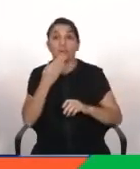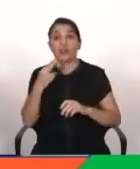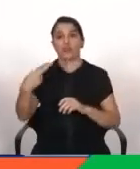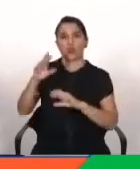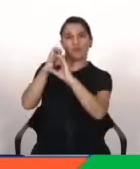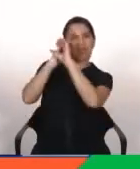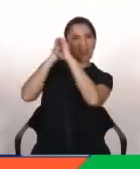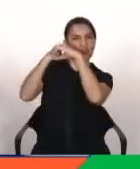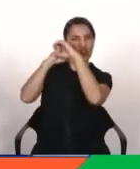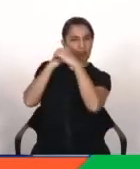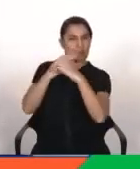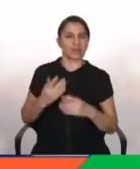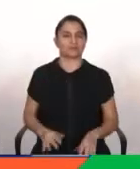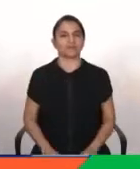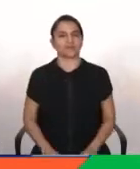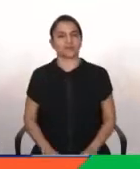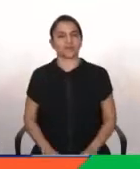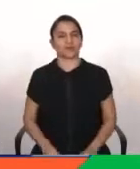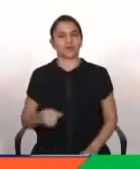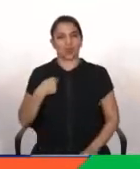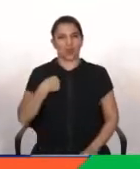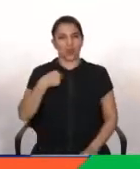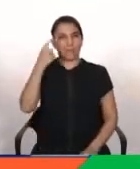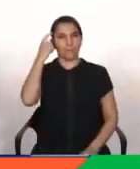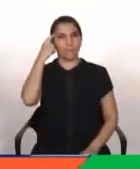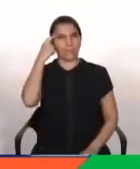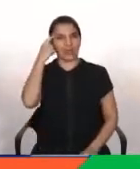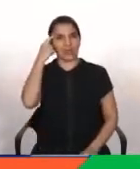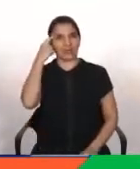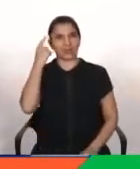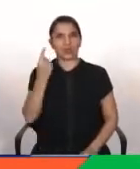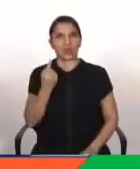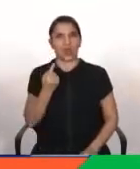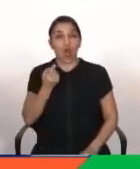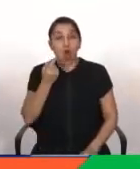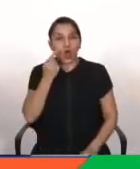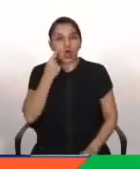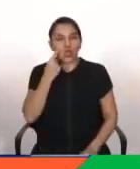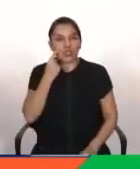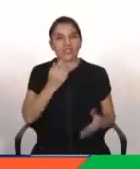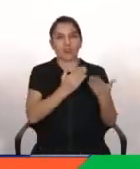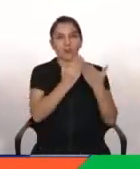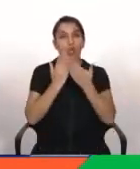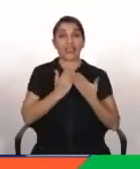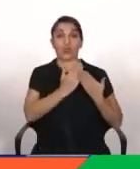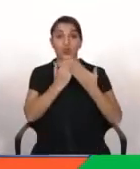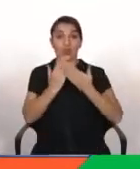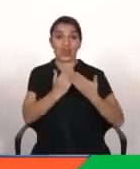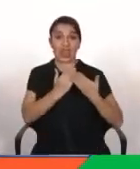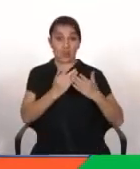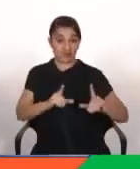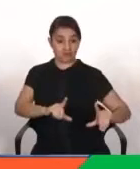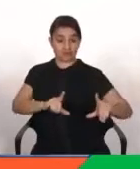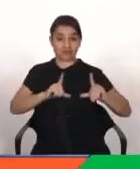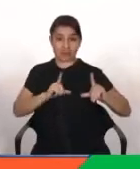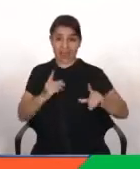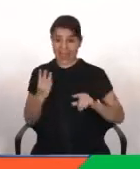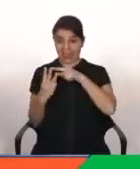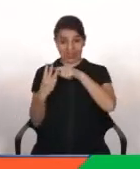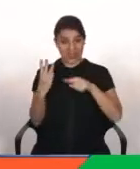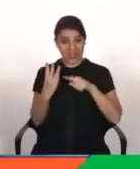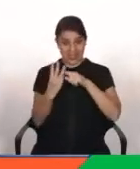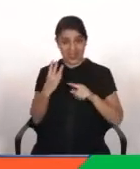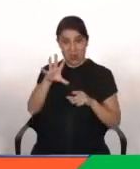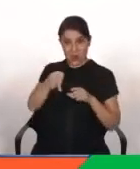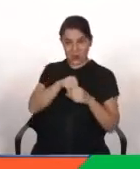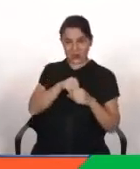Mira, yo creo que en la parte, bueno, nosotras nos conocimos porque estudiamos la licenciatura juntas. Y yo creo, si las